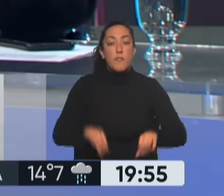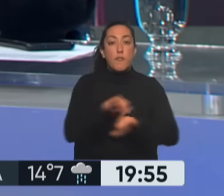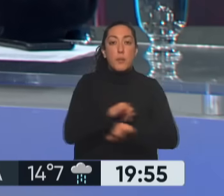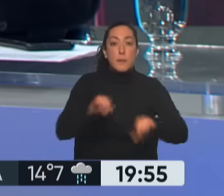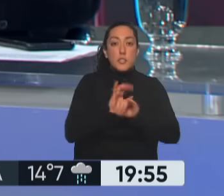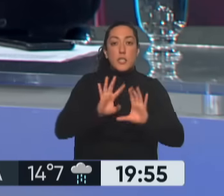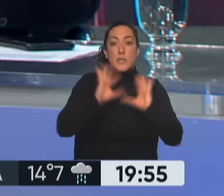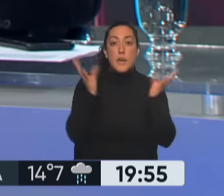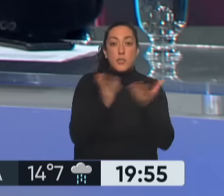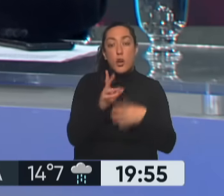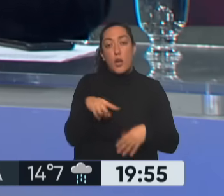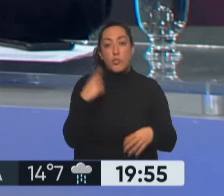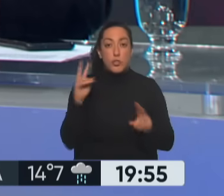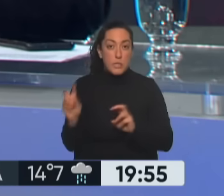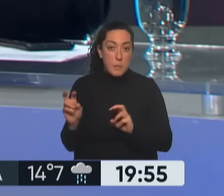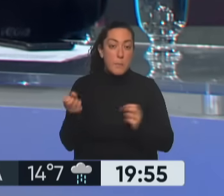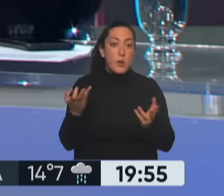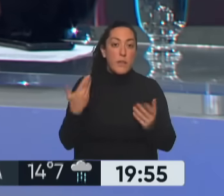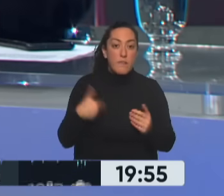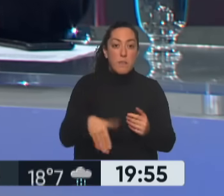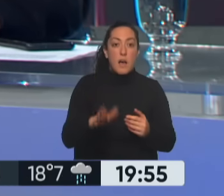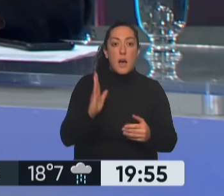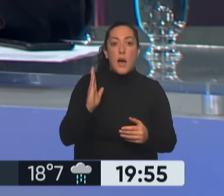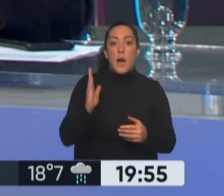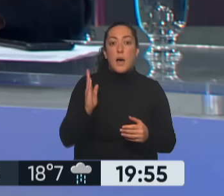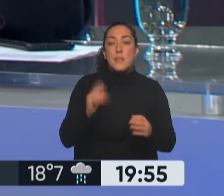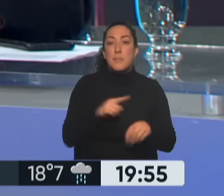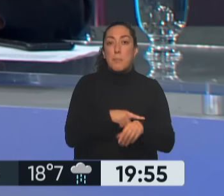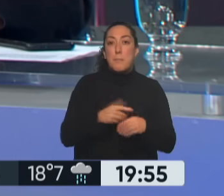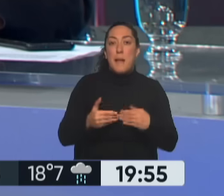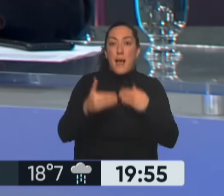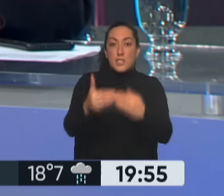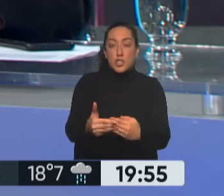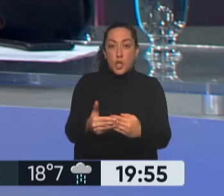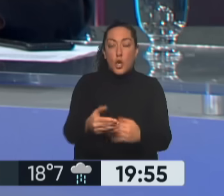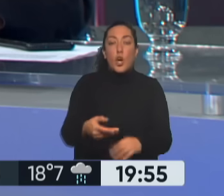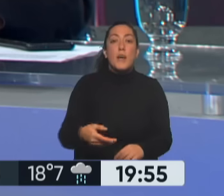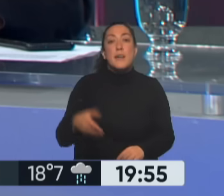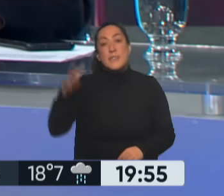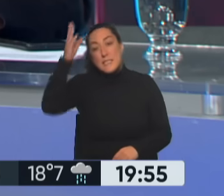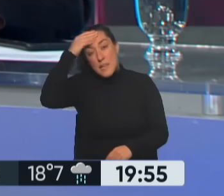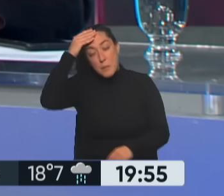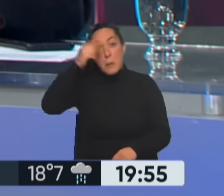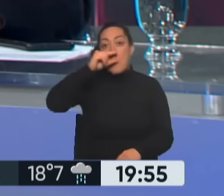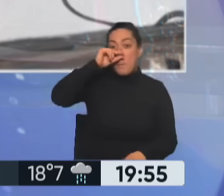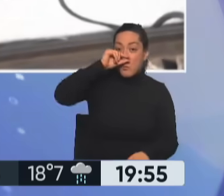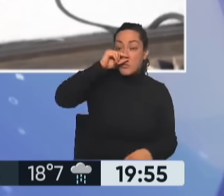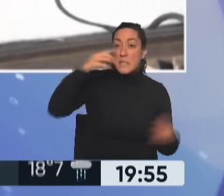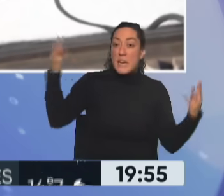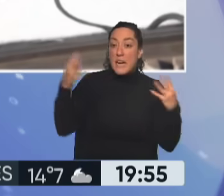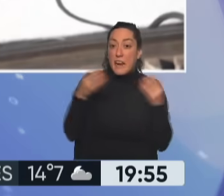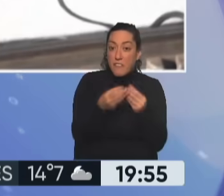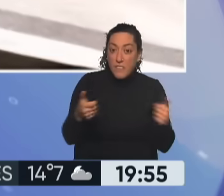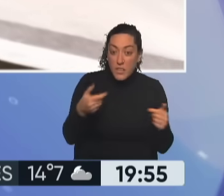ámbito internacional porque estamos a días nada más de que se venza el famoso plazo que Trump le puso a Putin, ¿no? Para el cese al fuego. Sí, Vivi, así es.